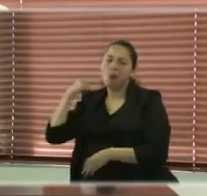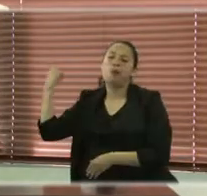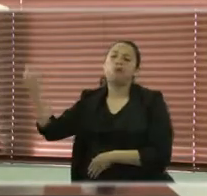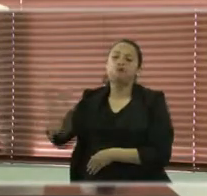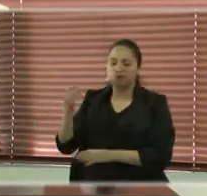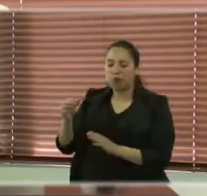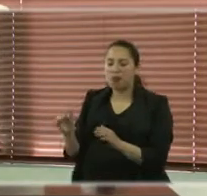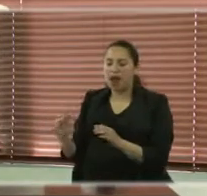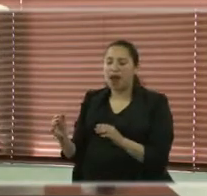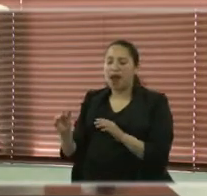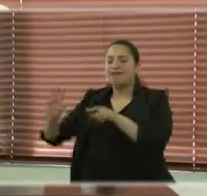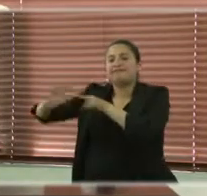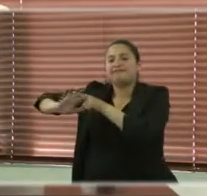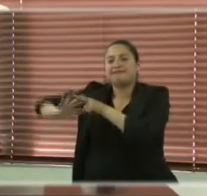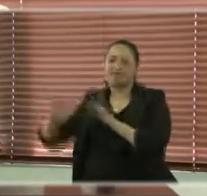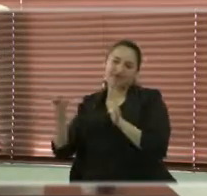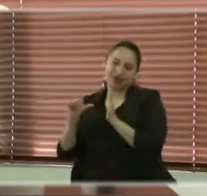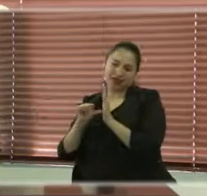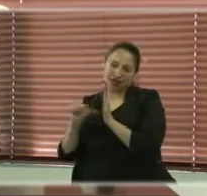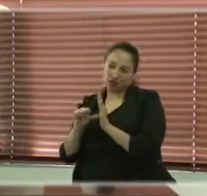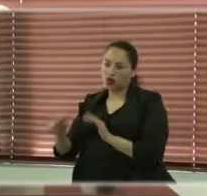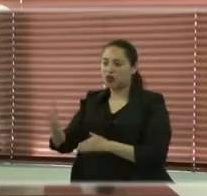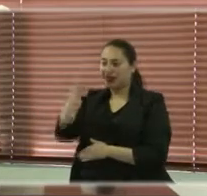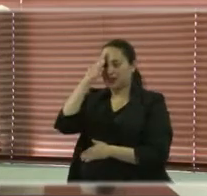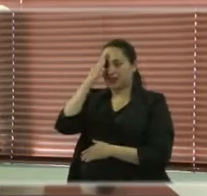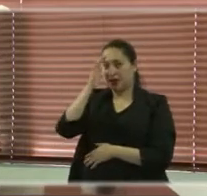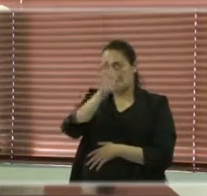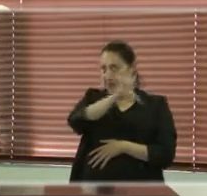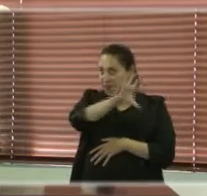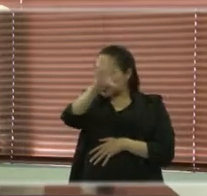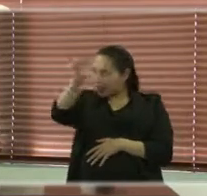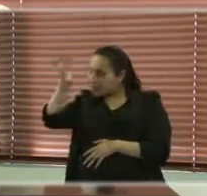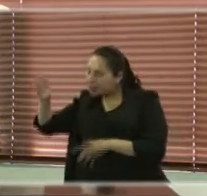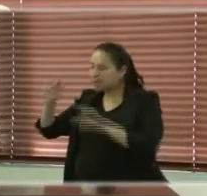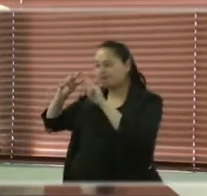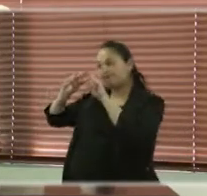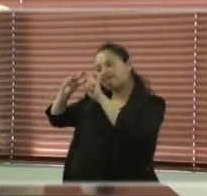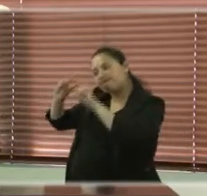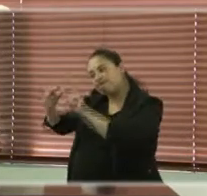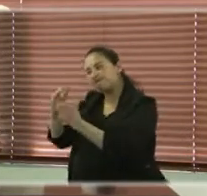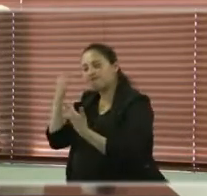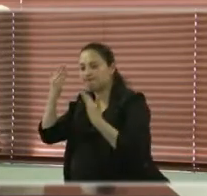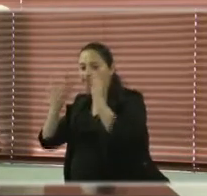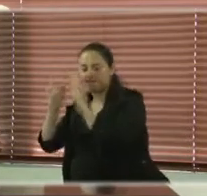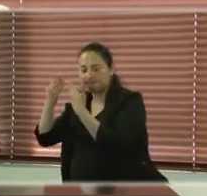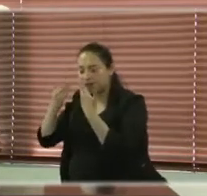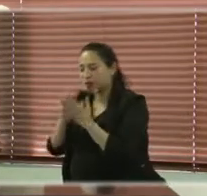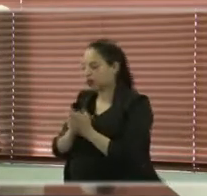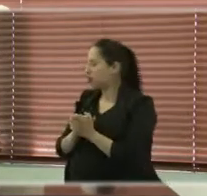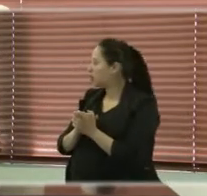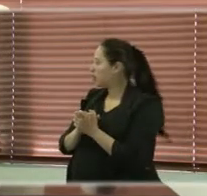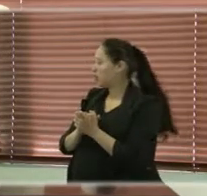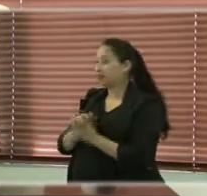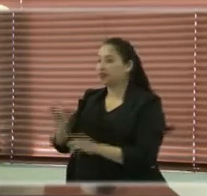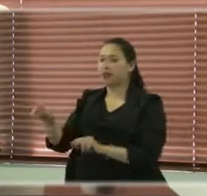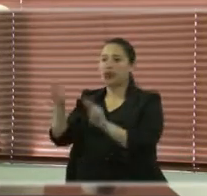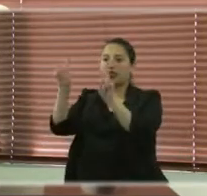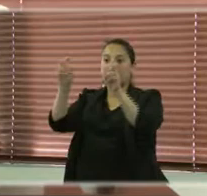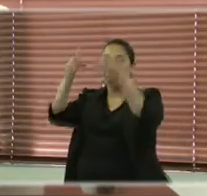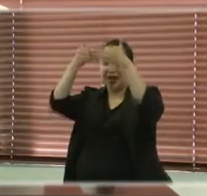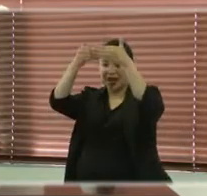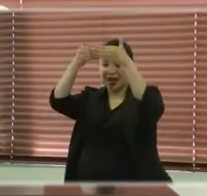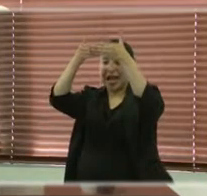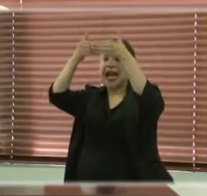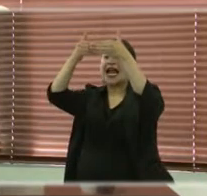en la mayoría de los países que han sido examinados el tema de la de la limitación o